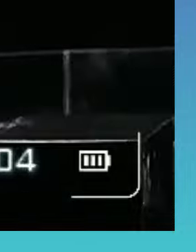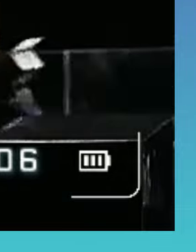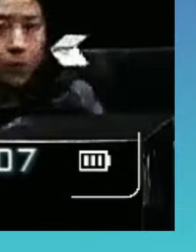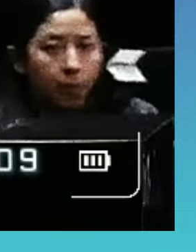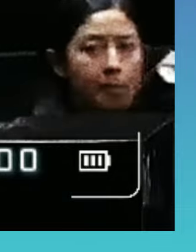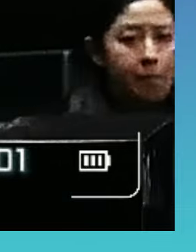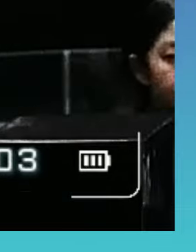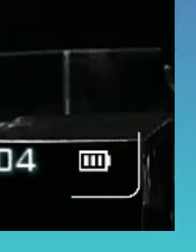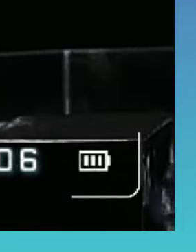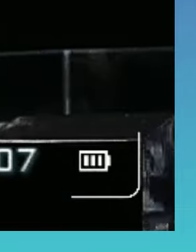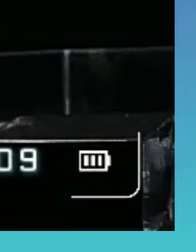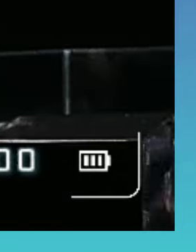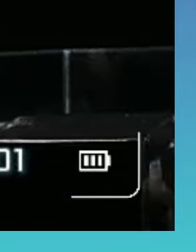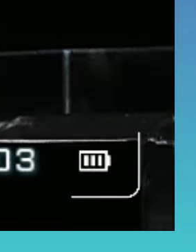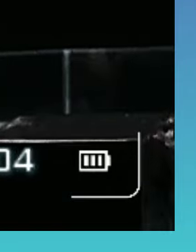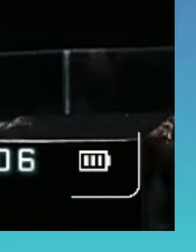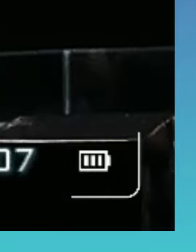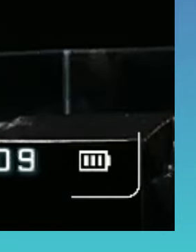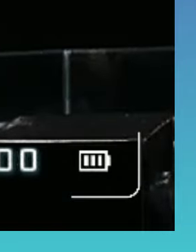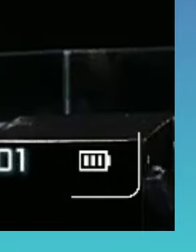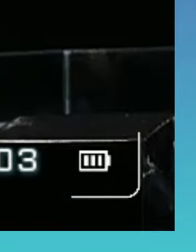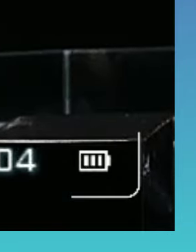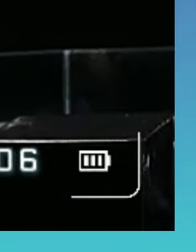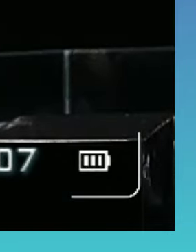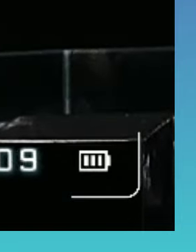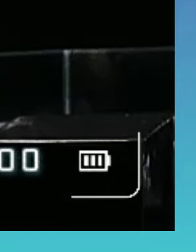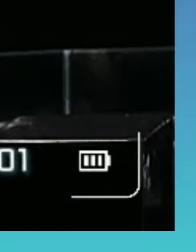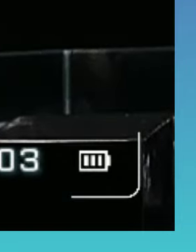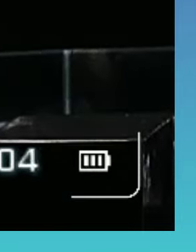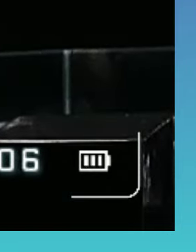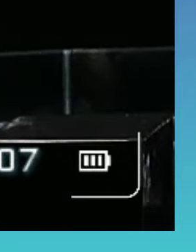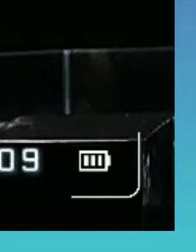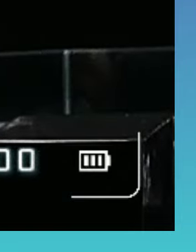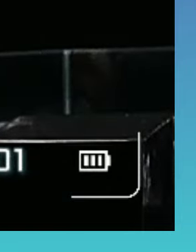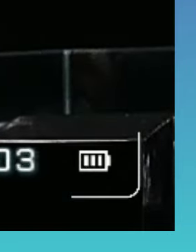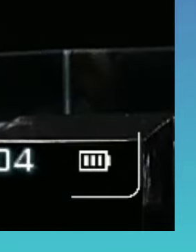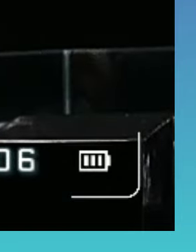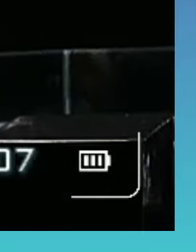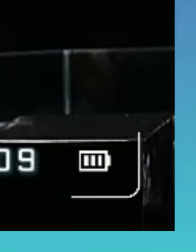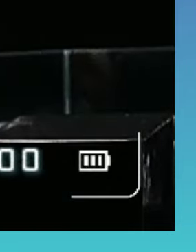Ningún acto del órgano jurisdiccional es